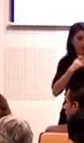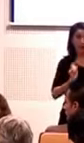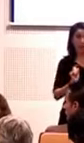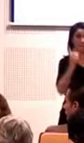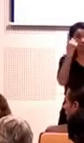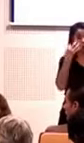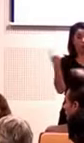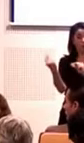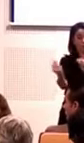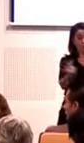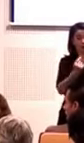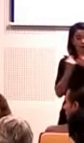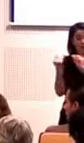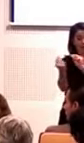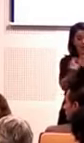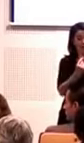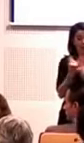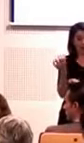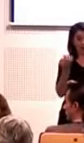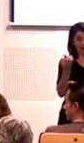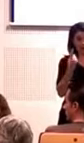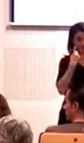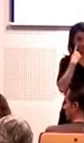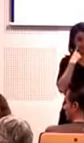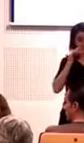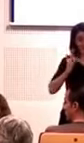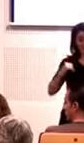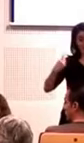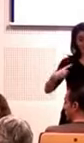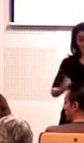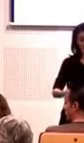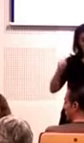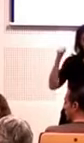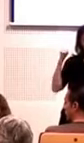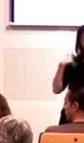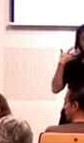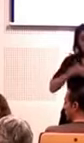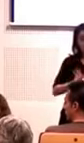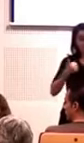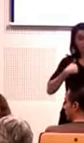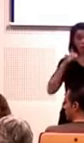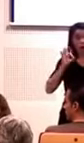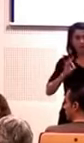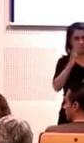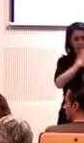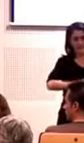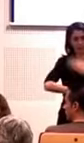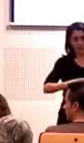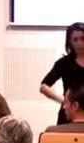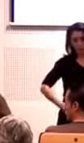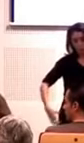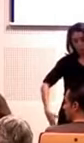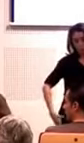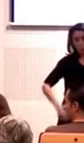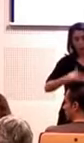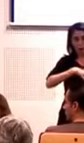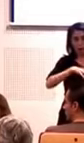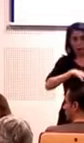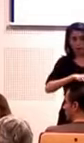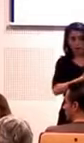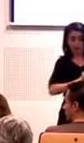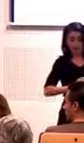oye, mira la silla de ruedas que hay detrás, yo soy una persona con discapacidad, llevo una bolsa de orina, aquí llevo un colector, que no tengo